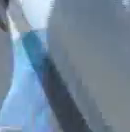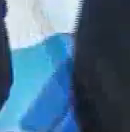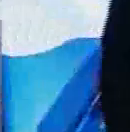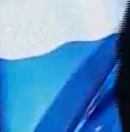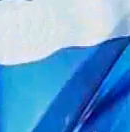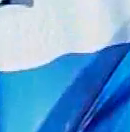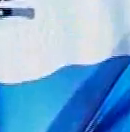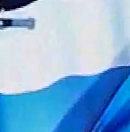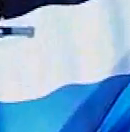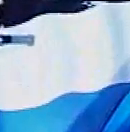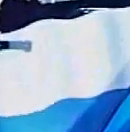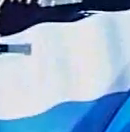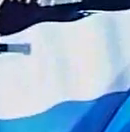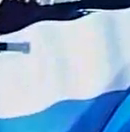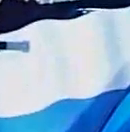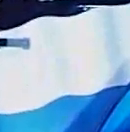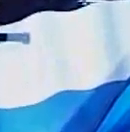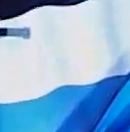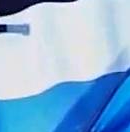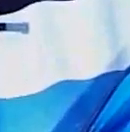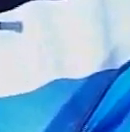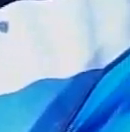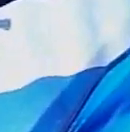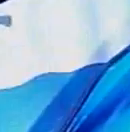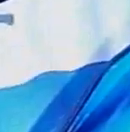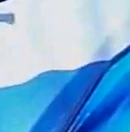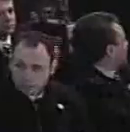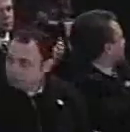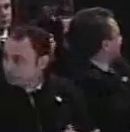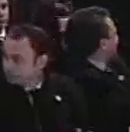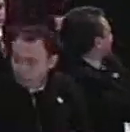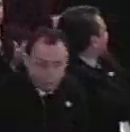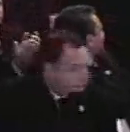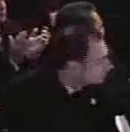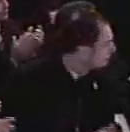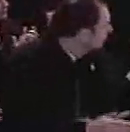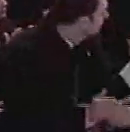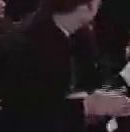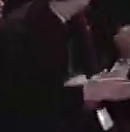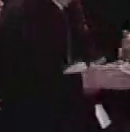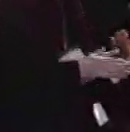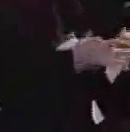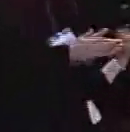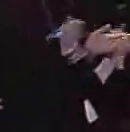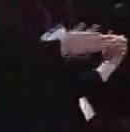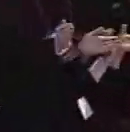argentinos, la doctora Cristina Fernández de Kirchner.